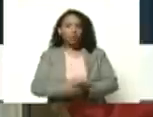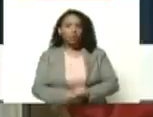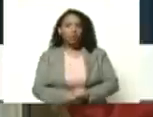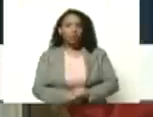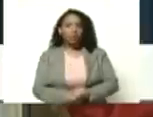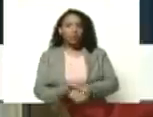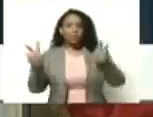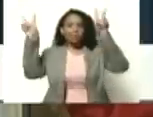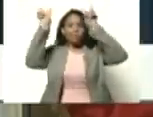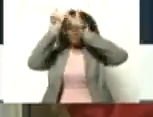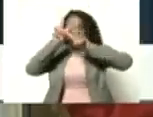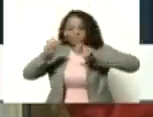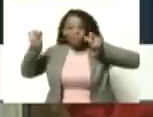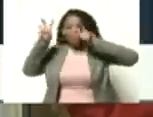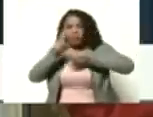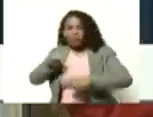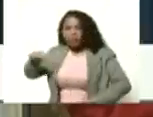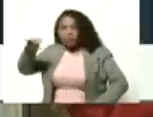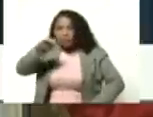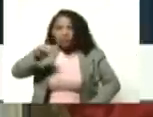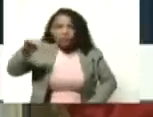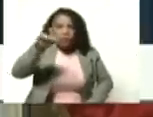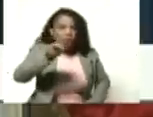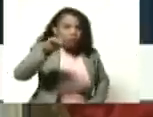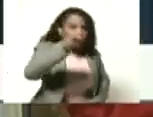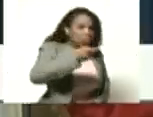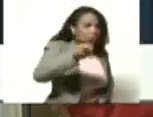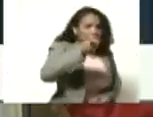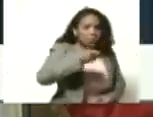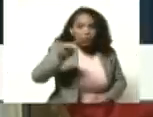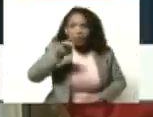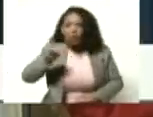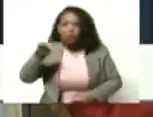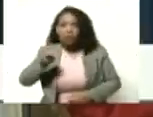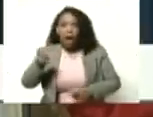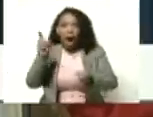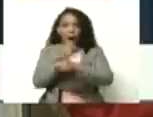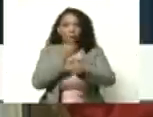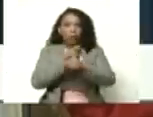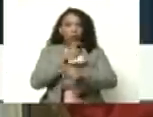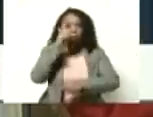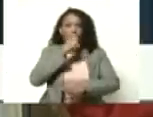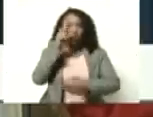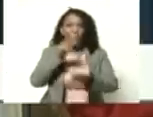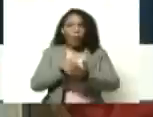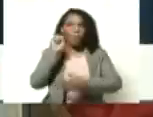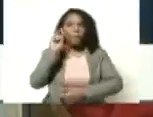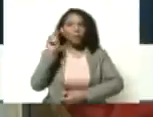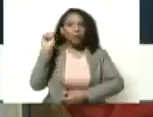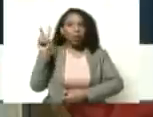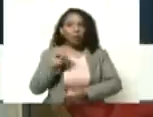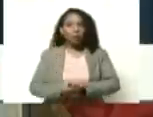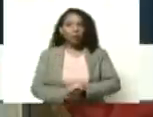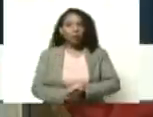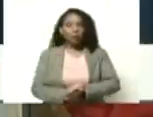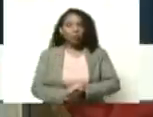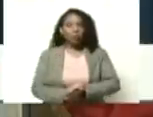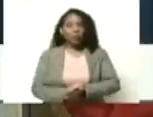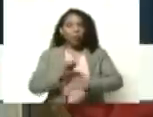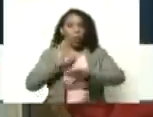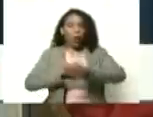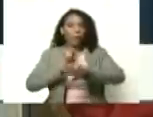investigación y búsqueda agosto del año 2022 el hecho ocurre